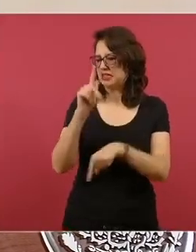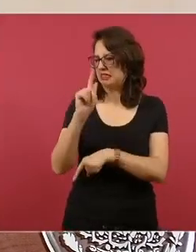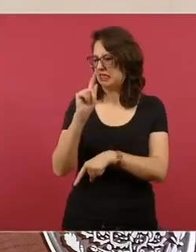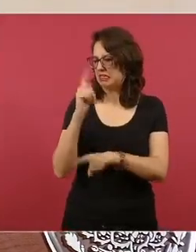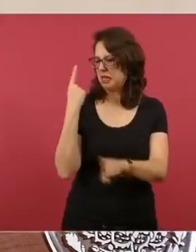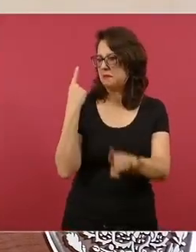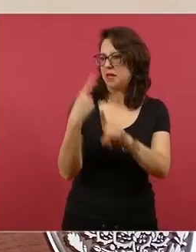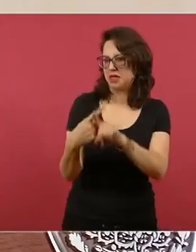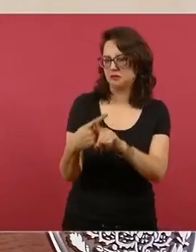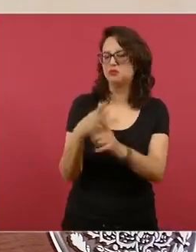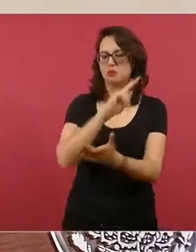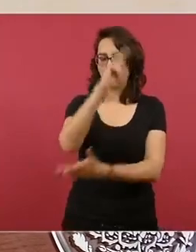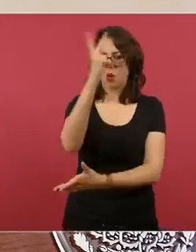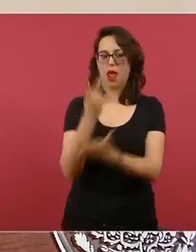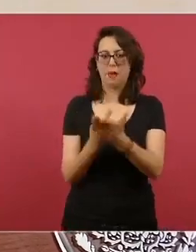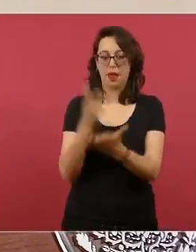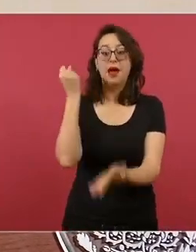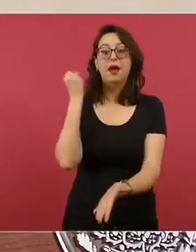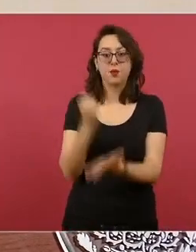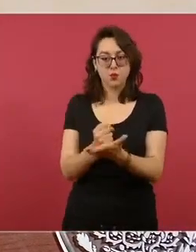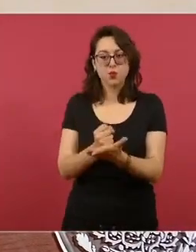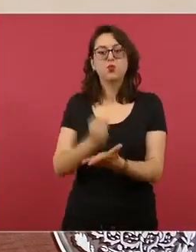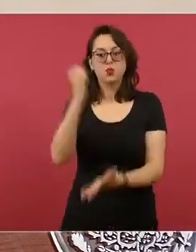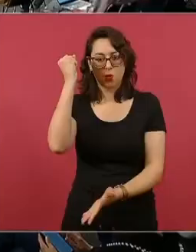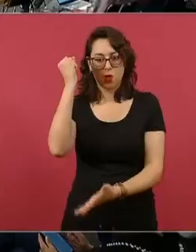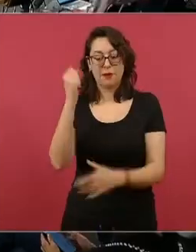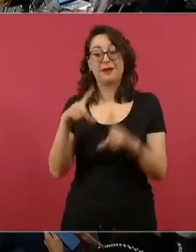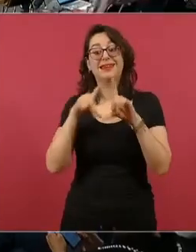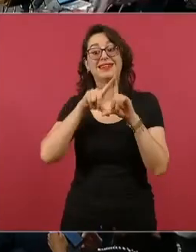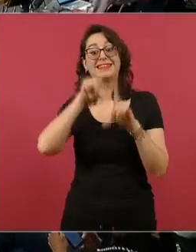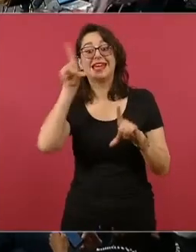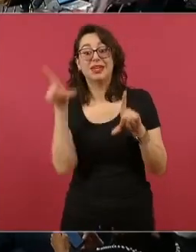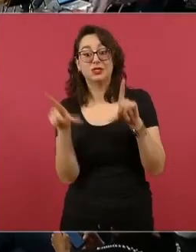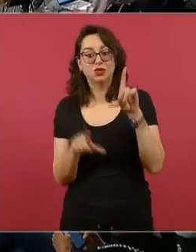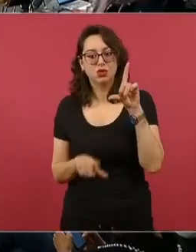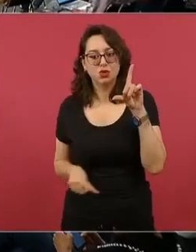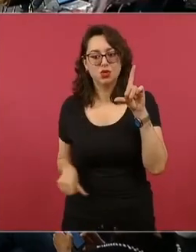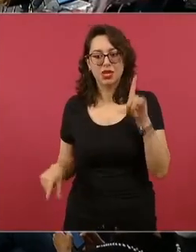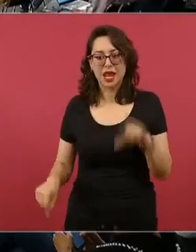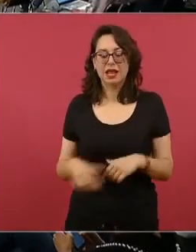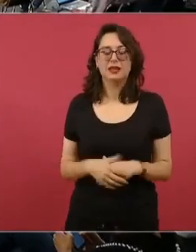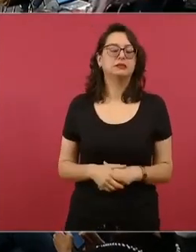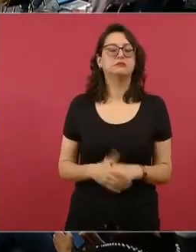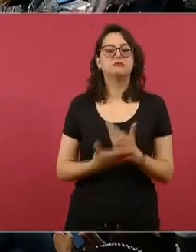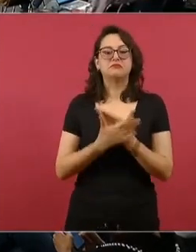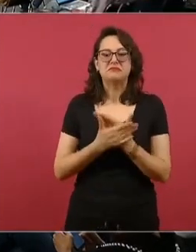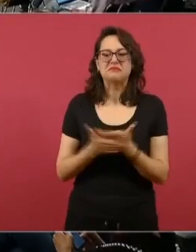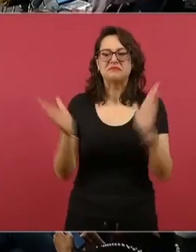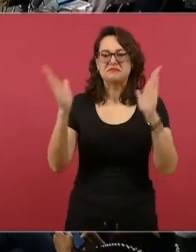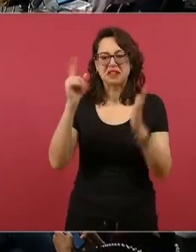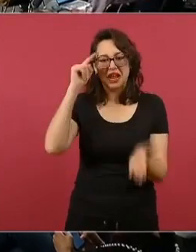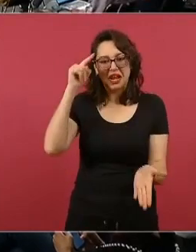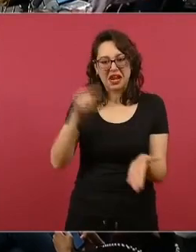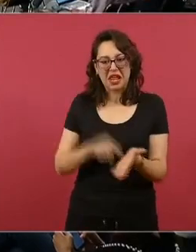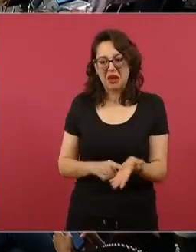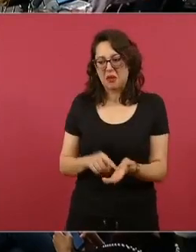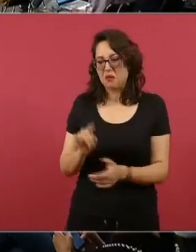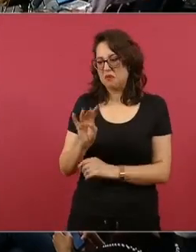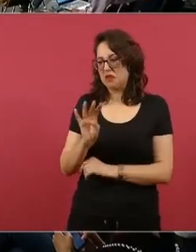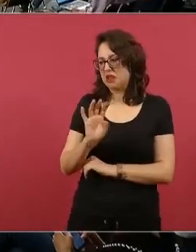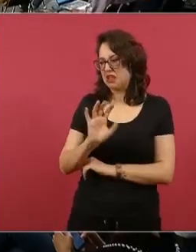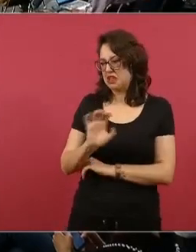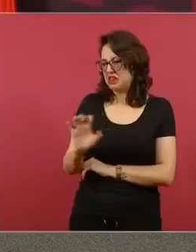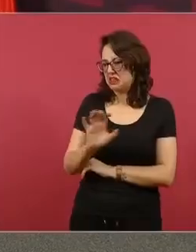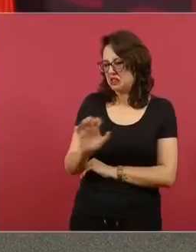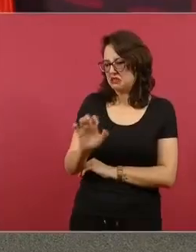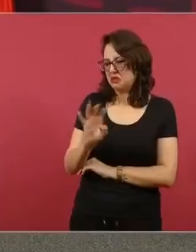70 y más, que les entregaban creo que 500 pesos o 400,